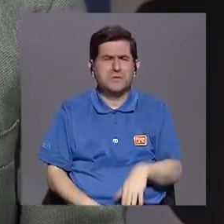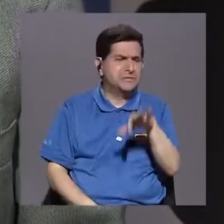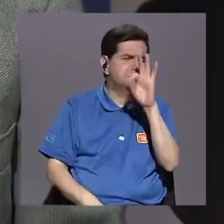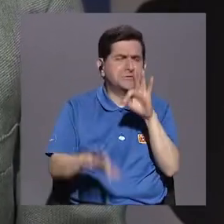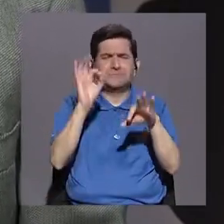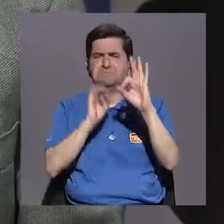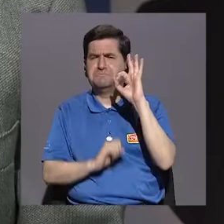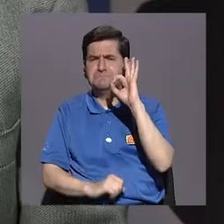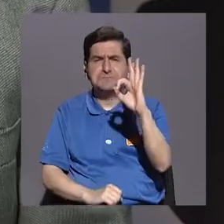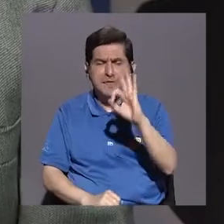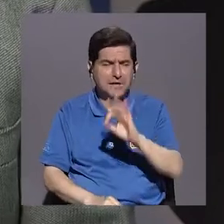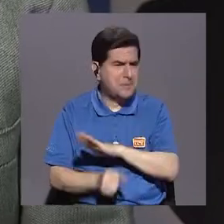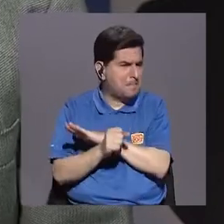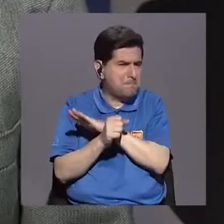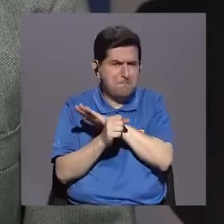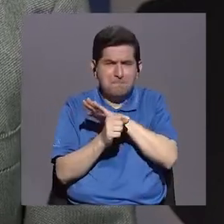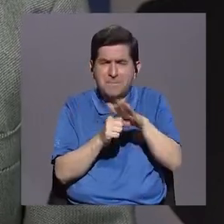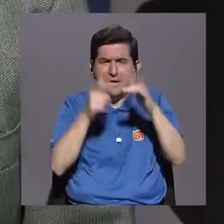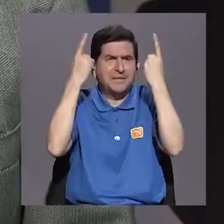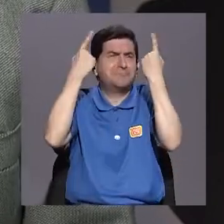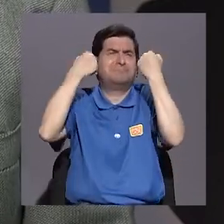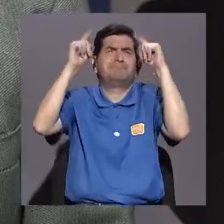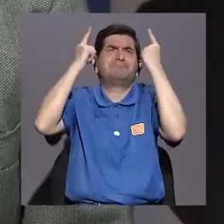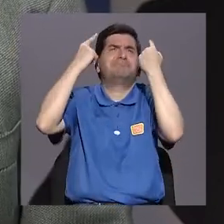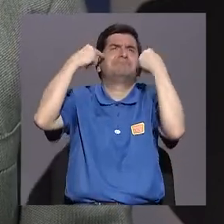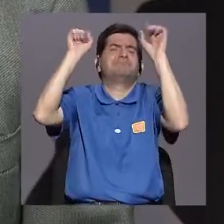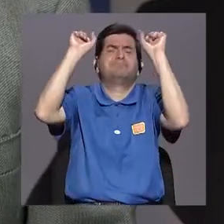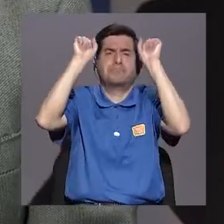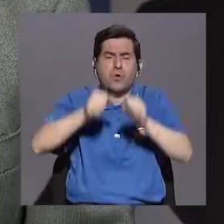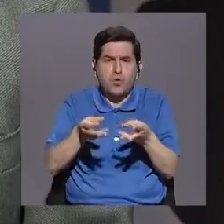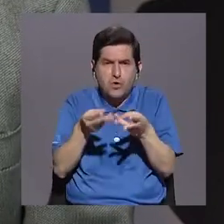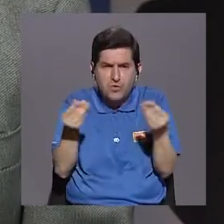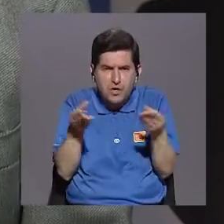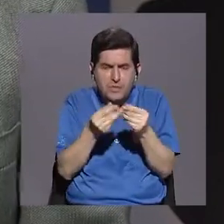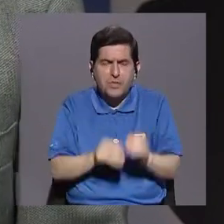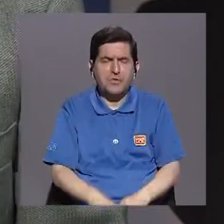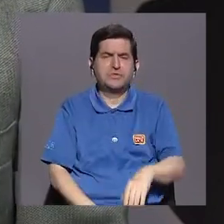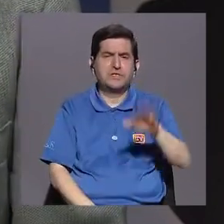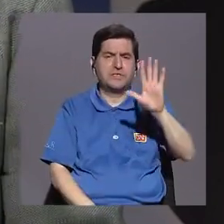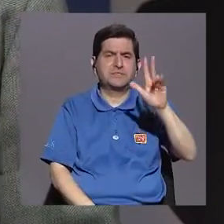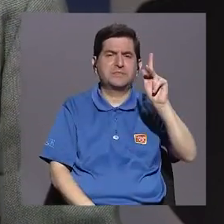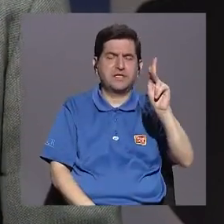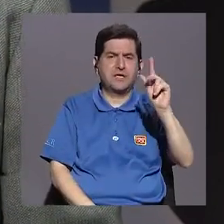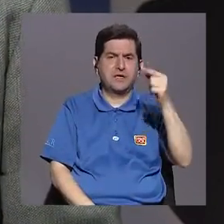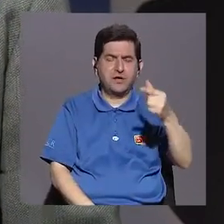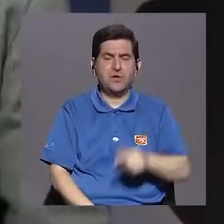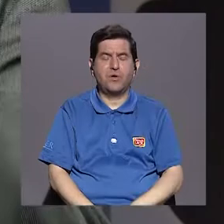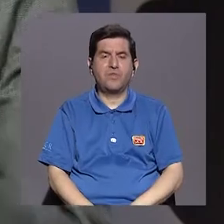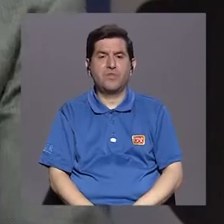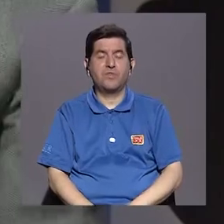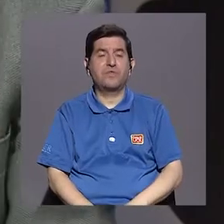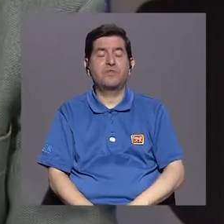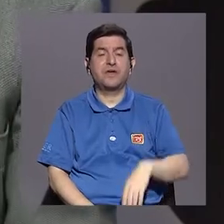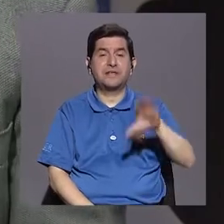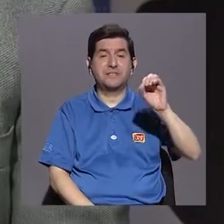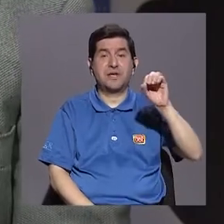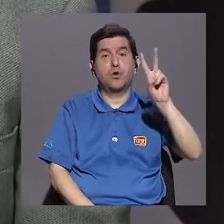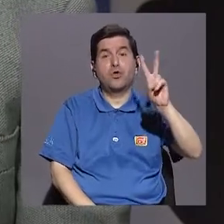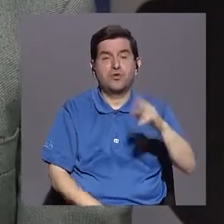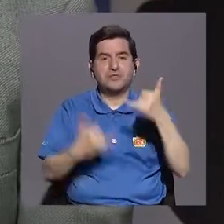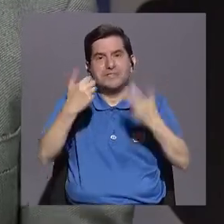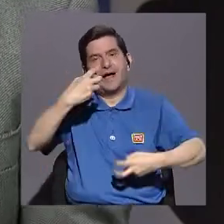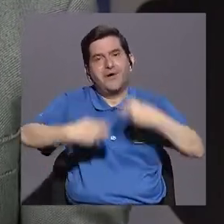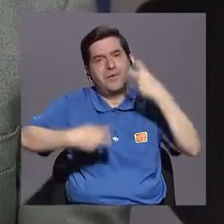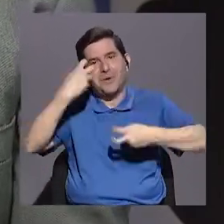y totalmente eficiente se producirían unos 5 kilogramos de dióxido de carbono entonces entramos en un